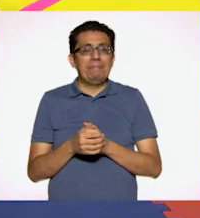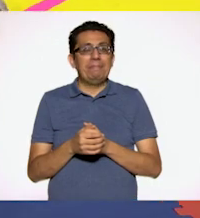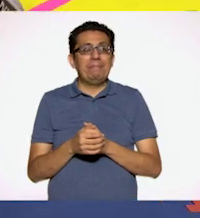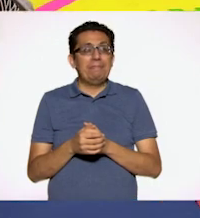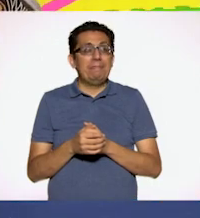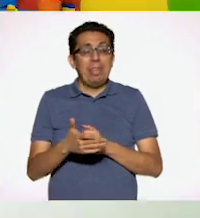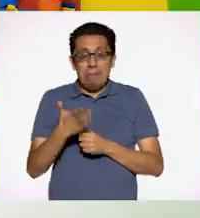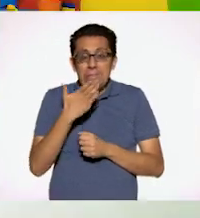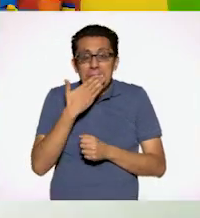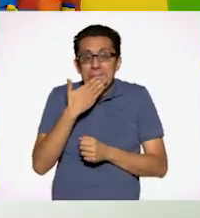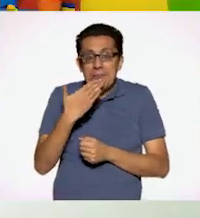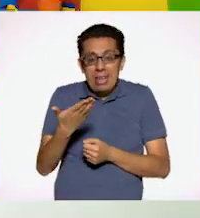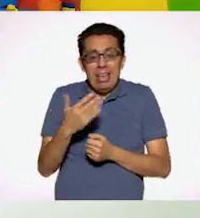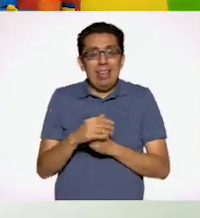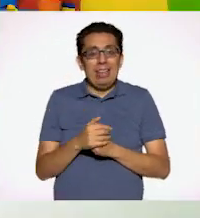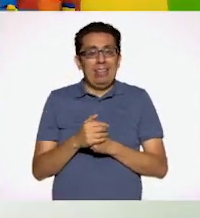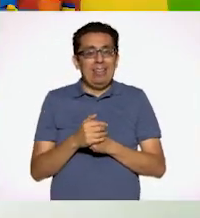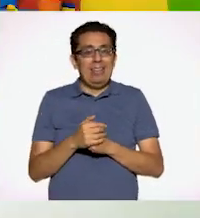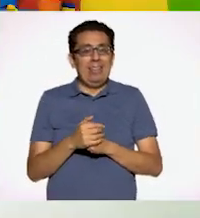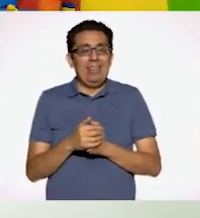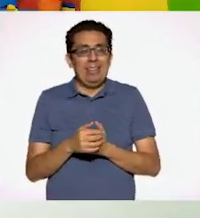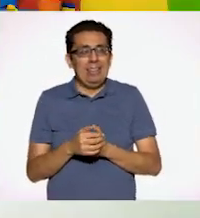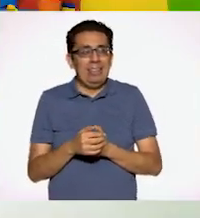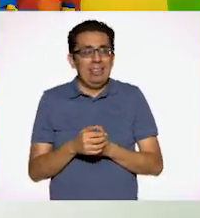Muy bien. ¿Ma?